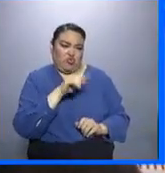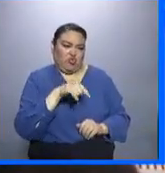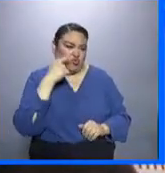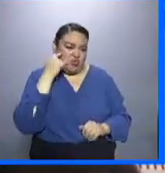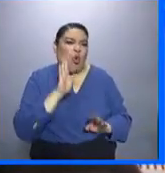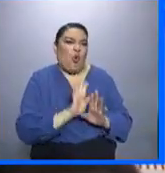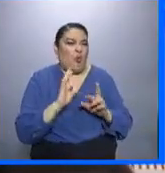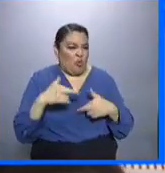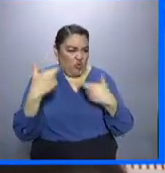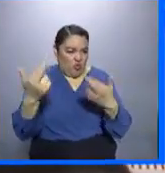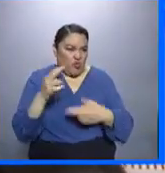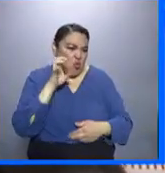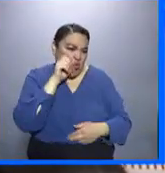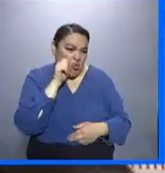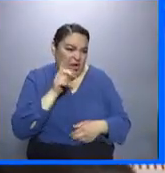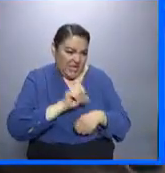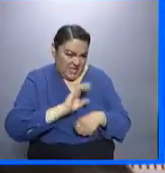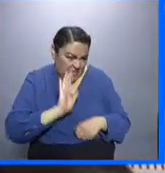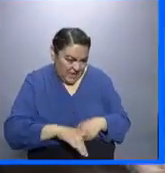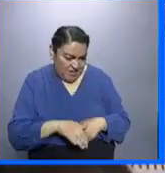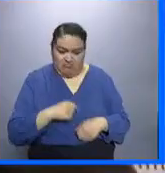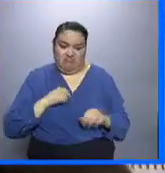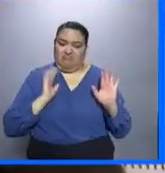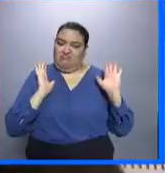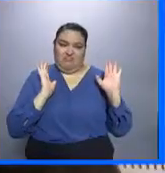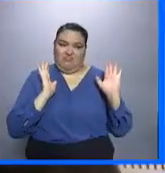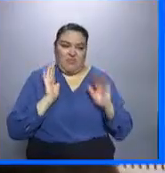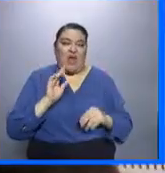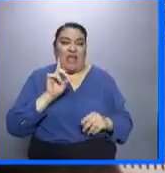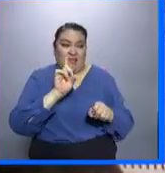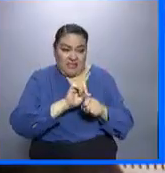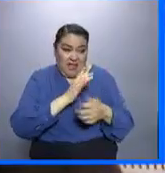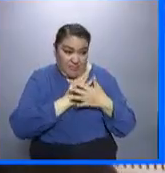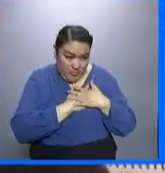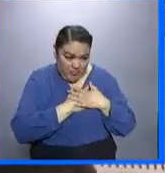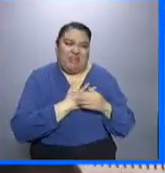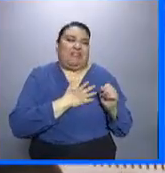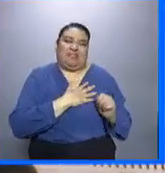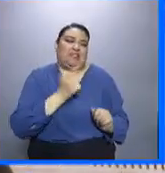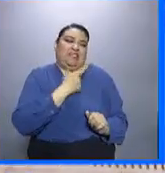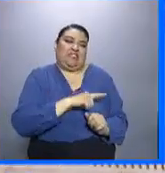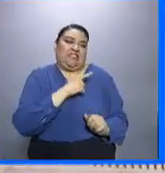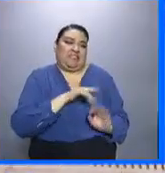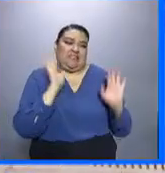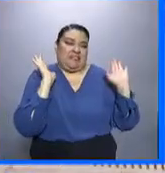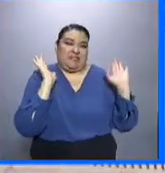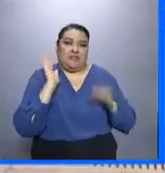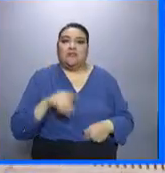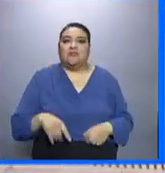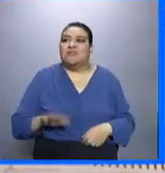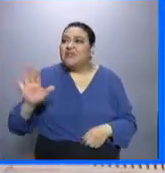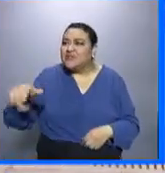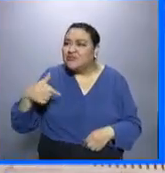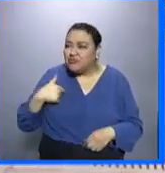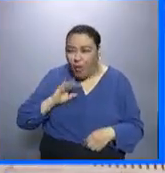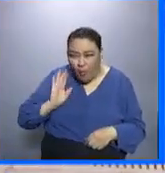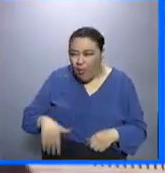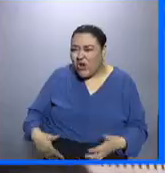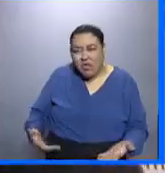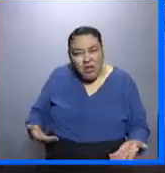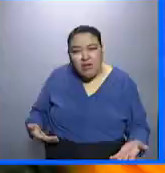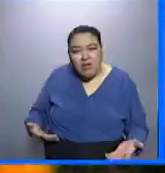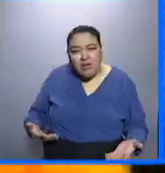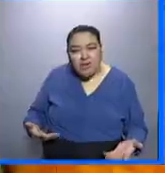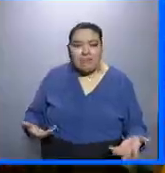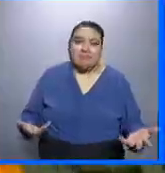regalar cempasúchil un 10 de mayo, un día del amor y la amistad, la gente va a decir, oye, ¿qué me estás queriendo decir?